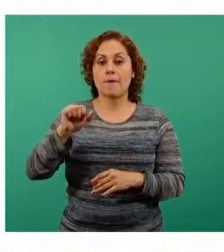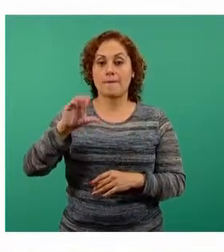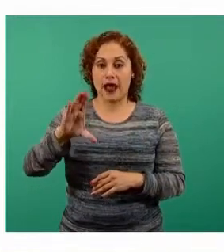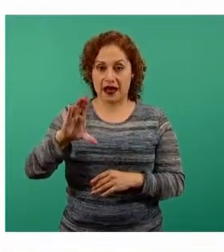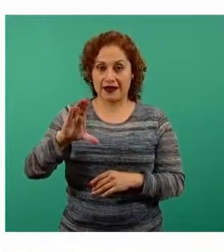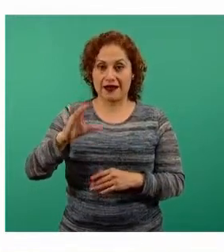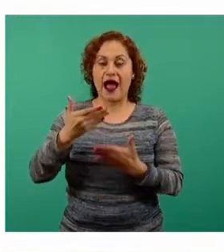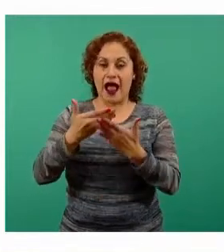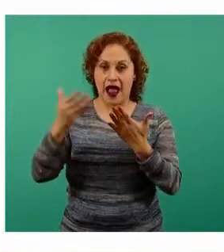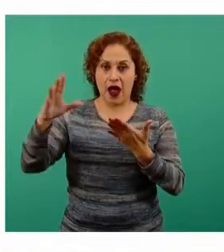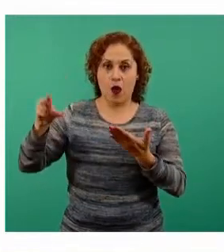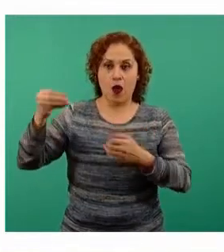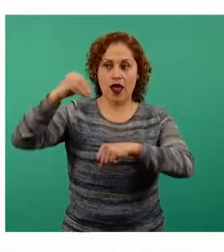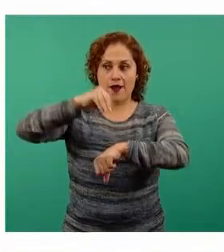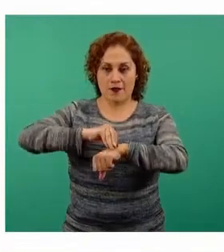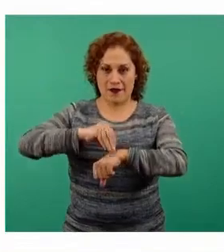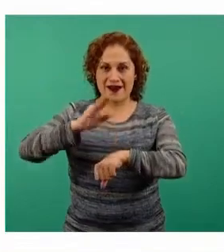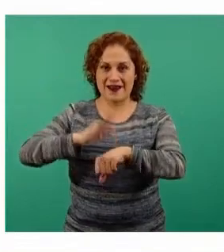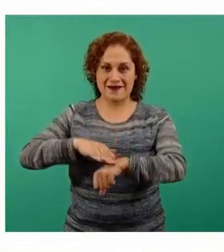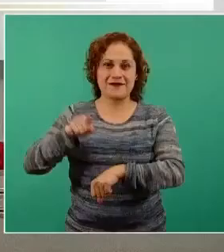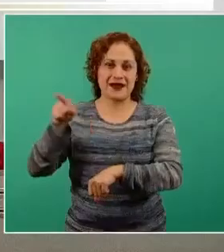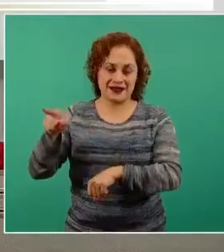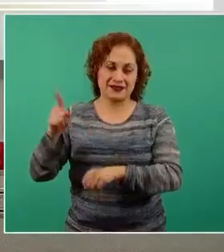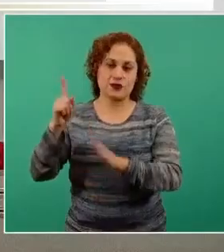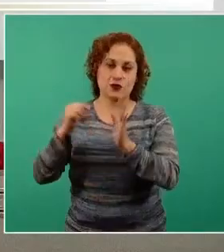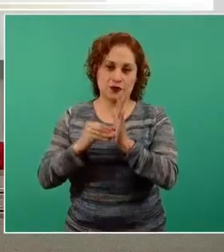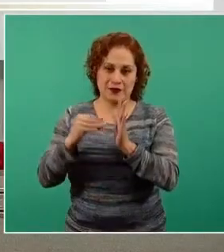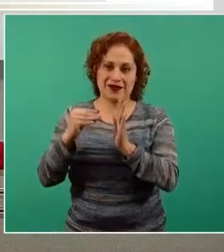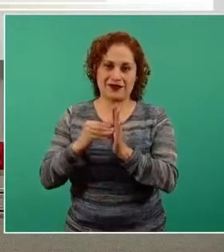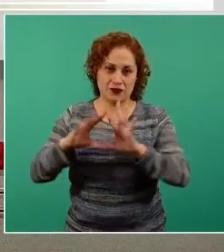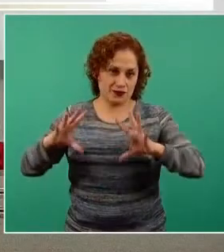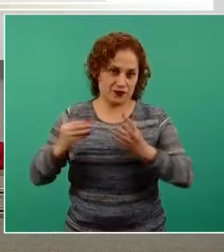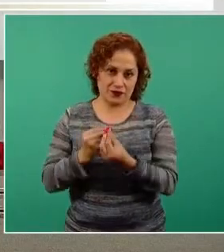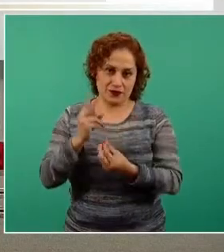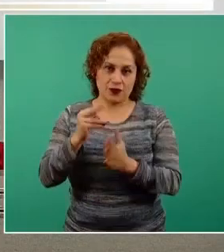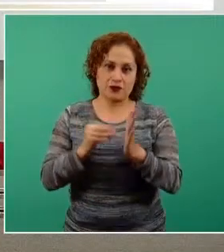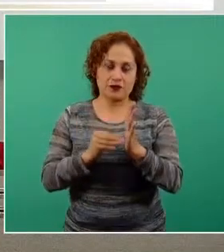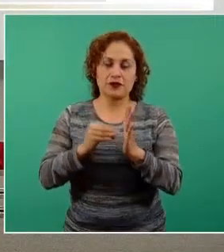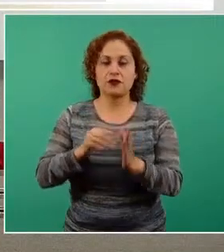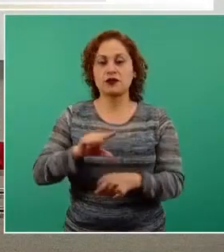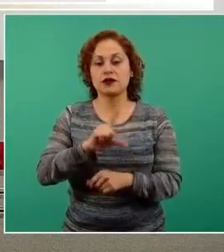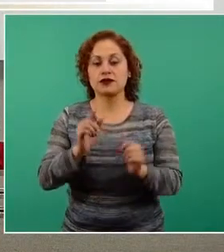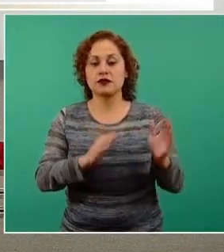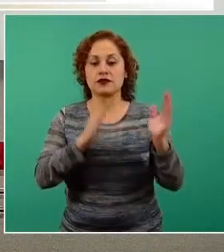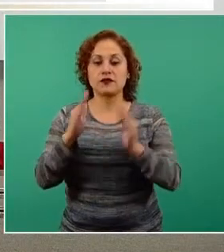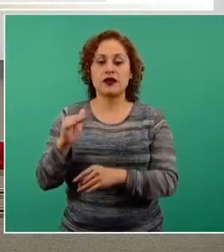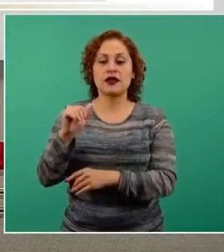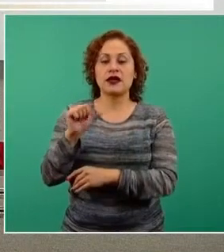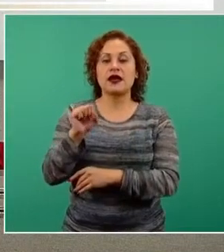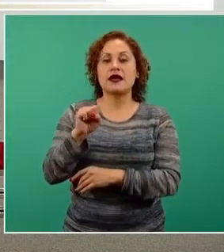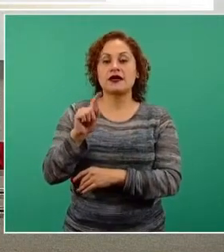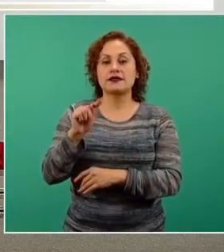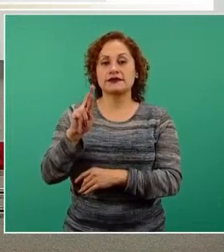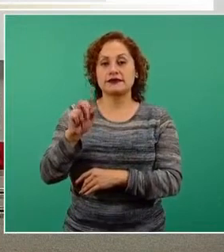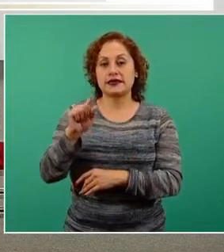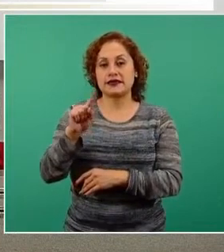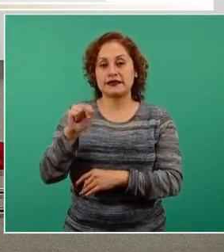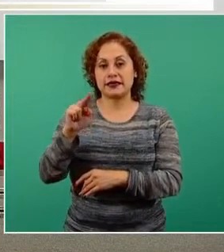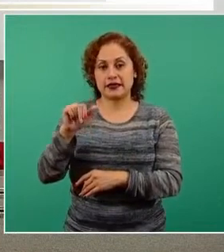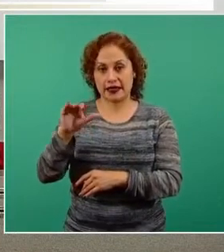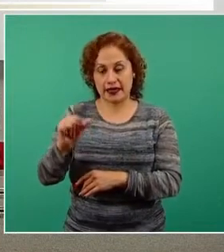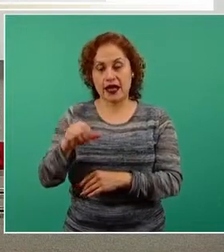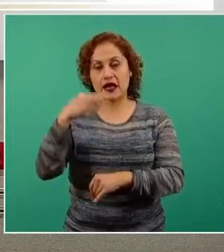millón que recibimos el día de hoy, y luego estaría AstraZeneca con 870,000 dosis y